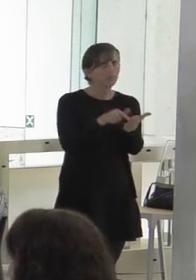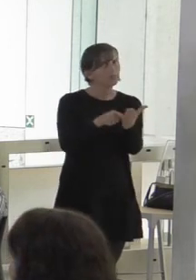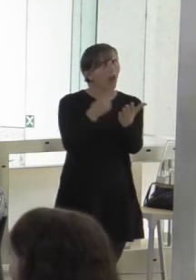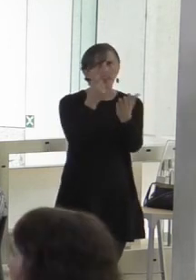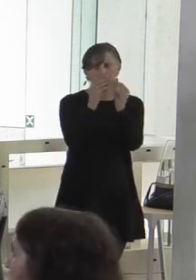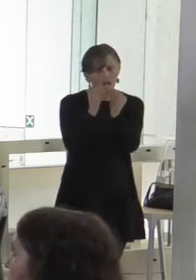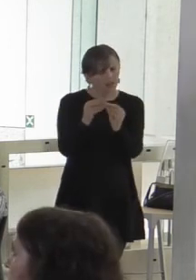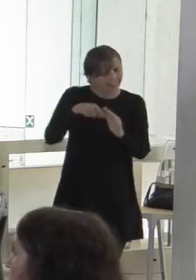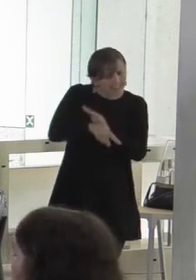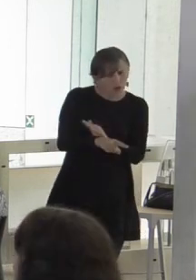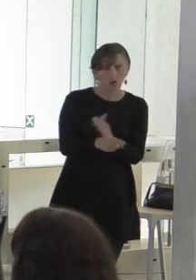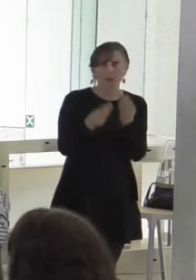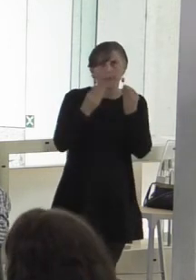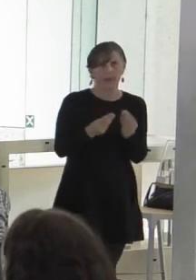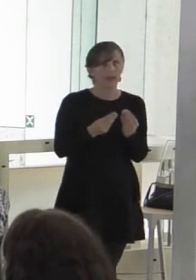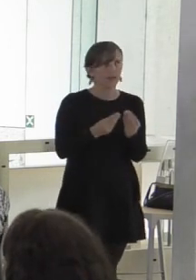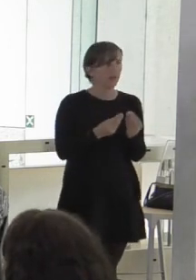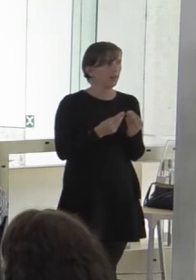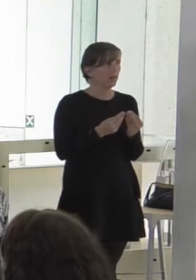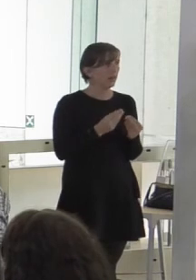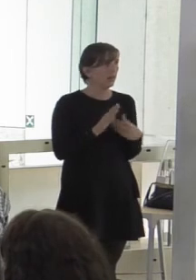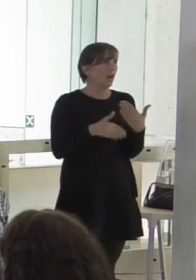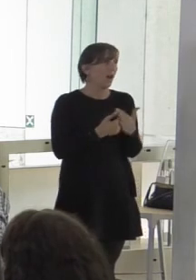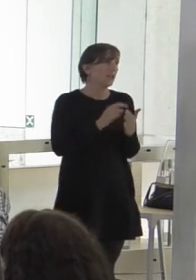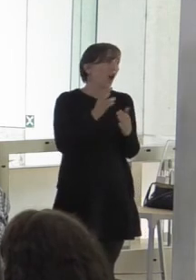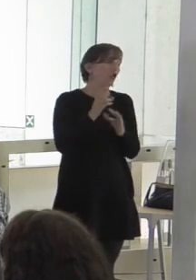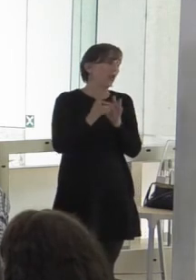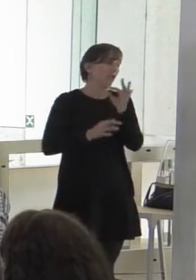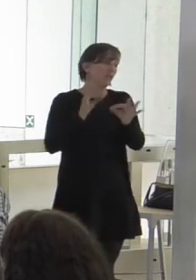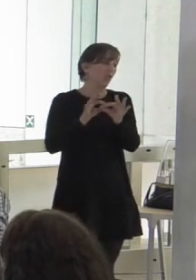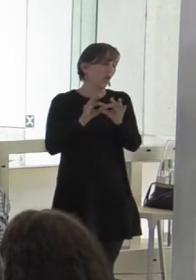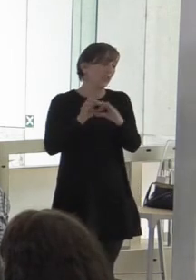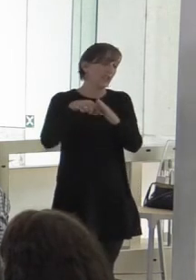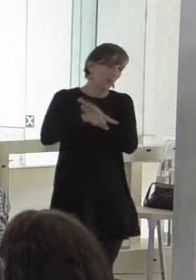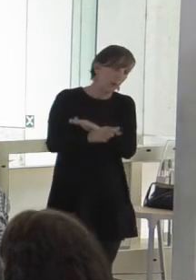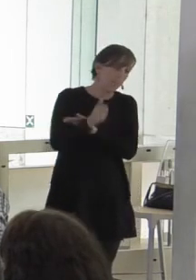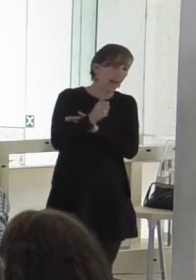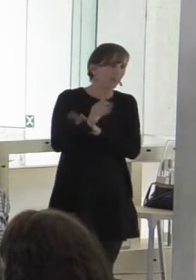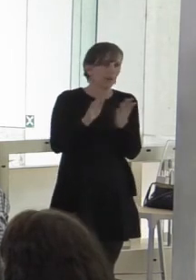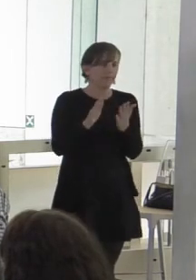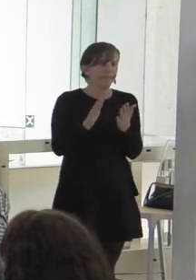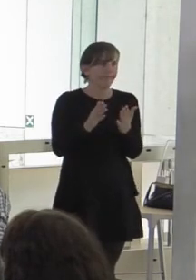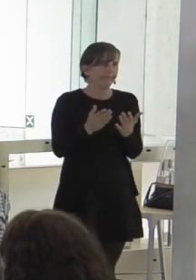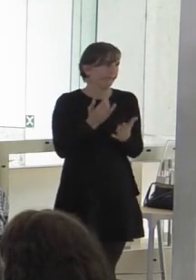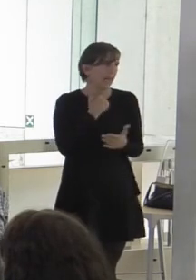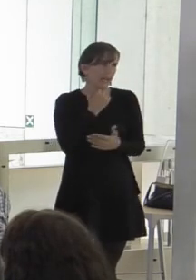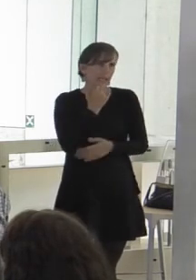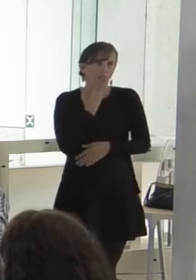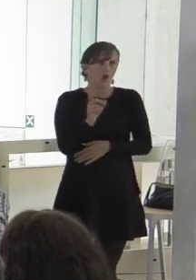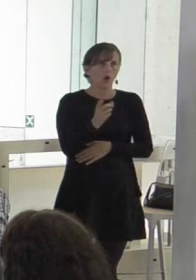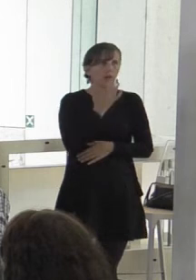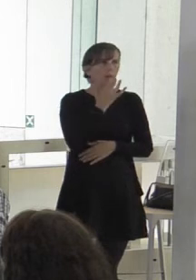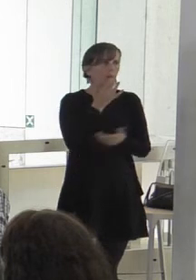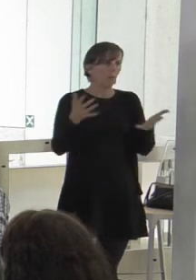algunas otras prestaciones que tampoco últimamente se han desarrollado un poquito más, pero también estaban casi inéditas, como era la de promoción de la autonomía